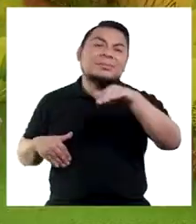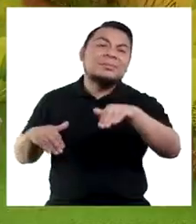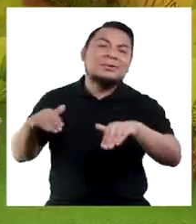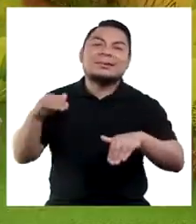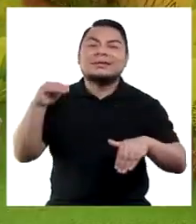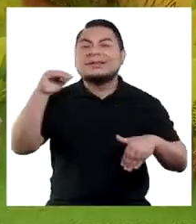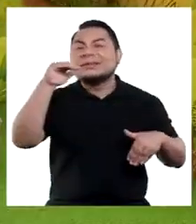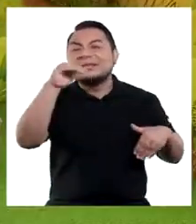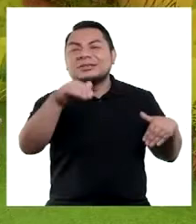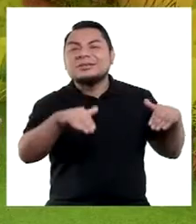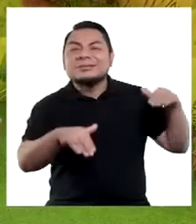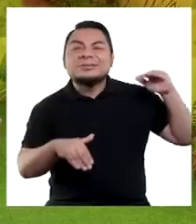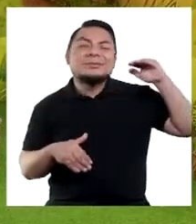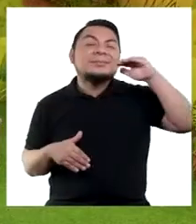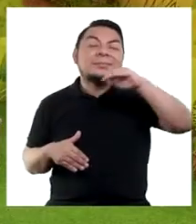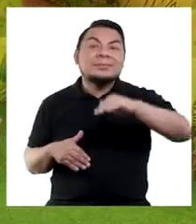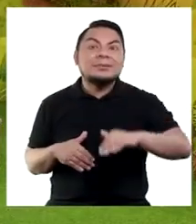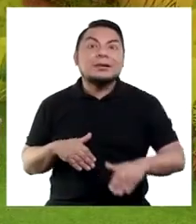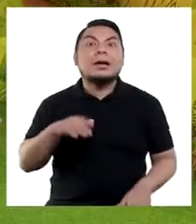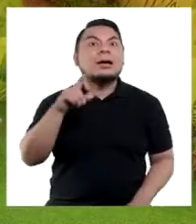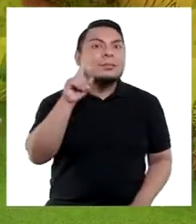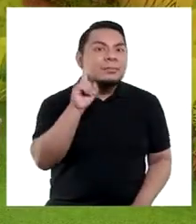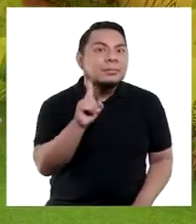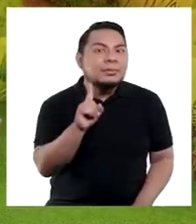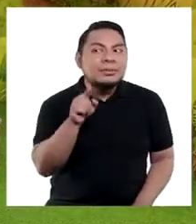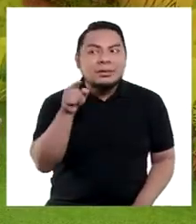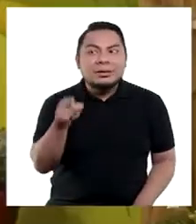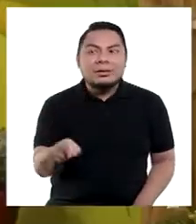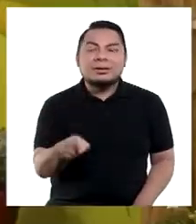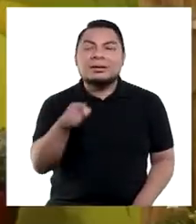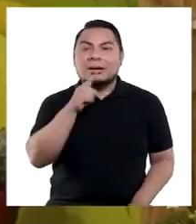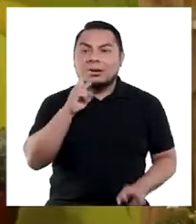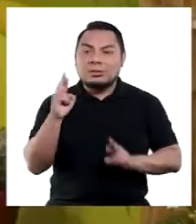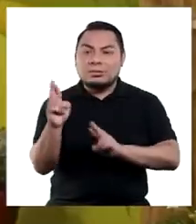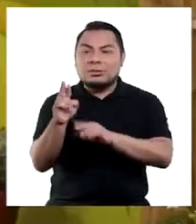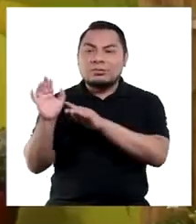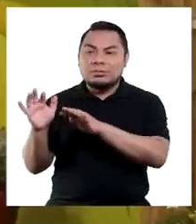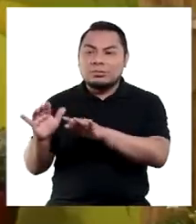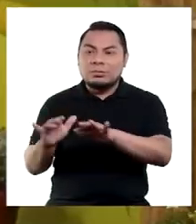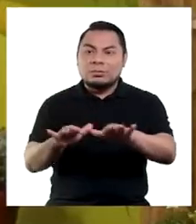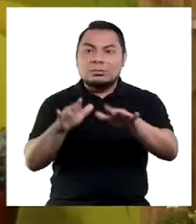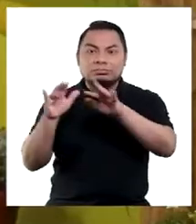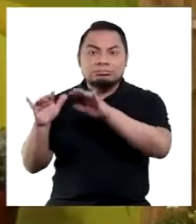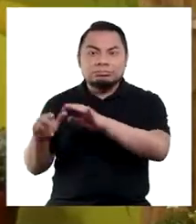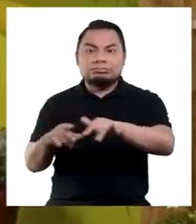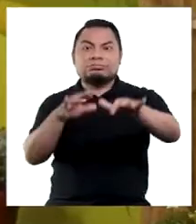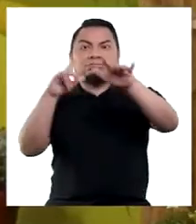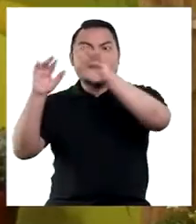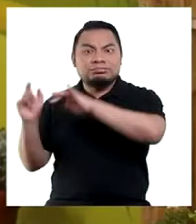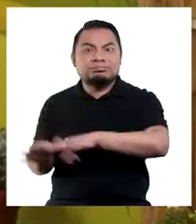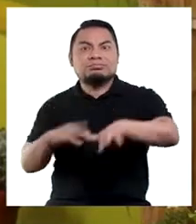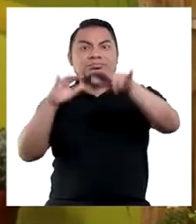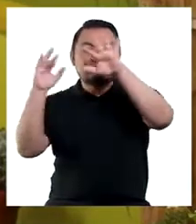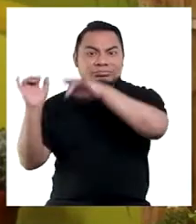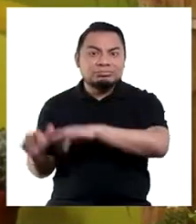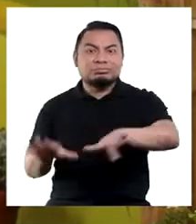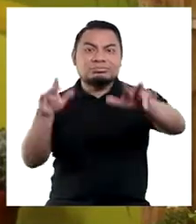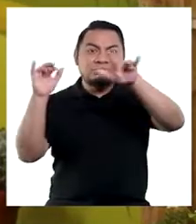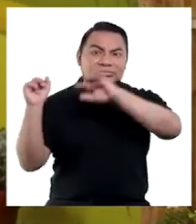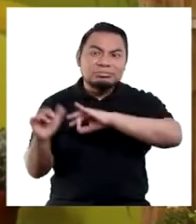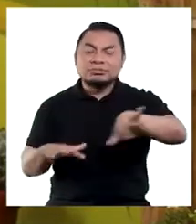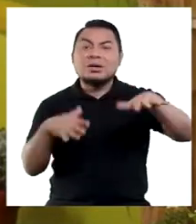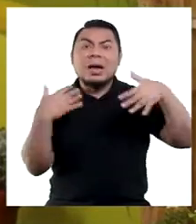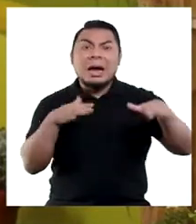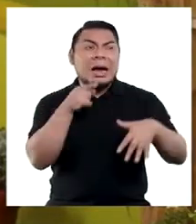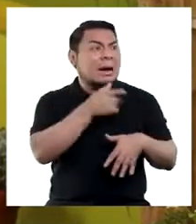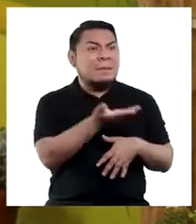muy despacio pero cuando la corriente aumentaba empezó a nadar